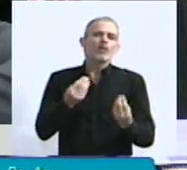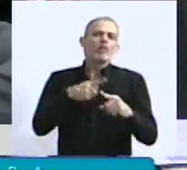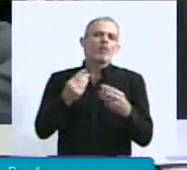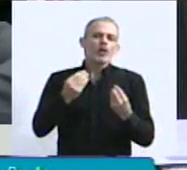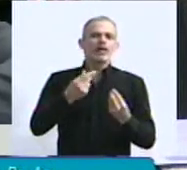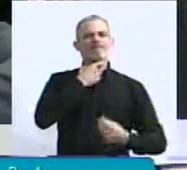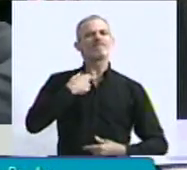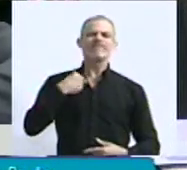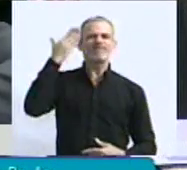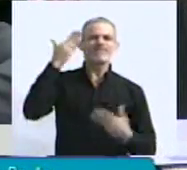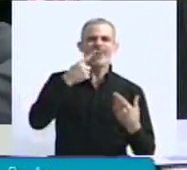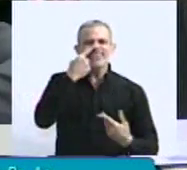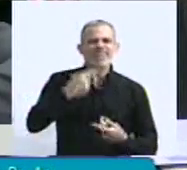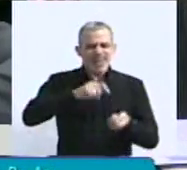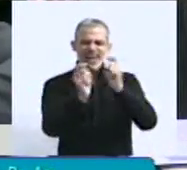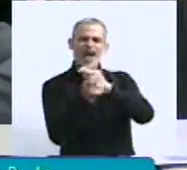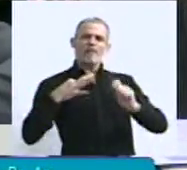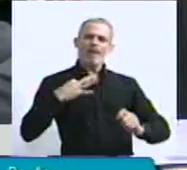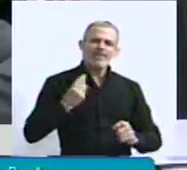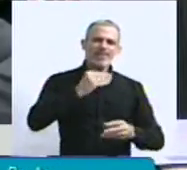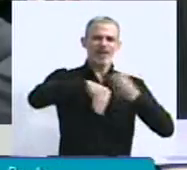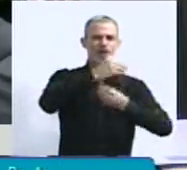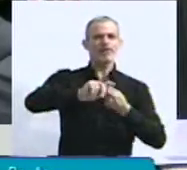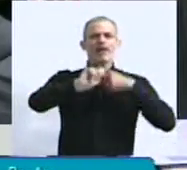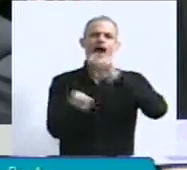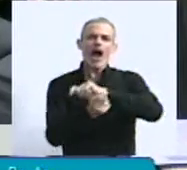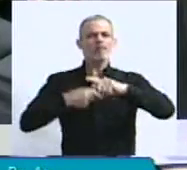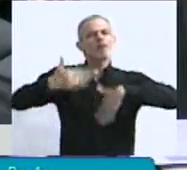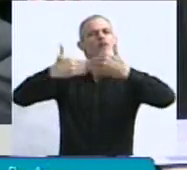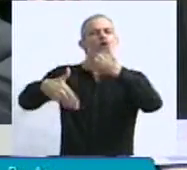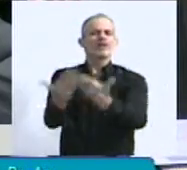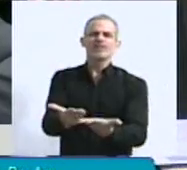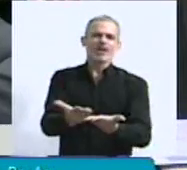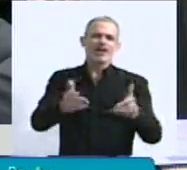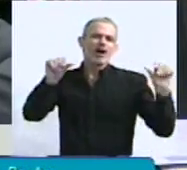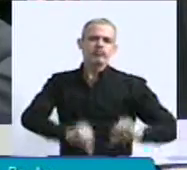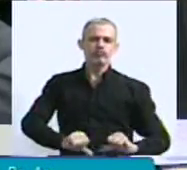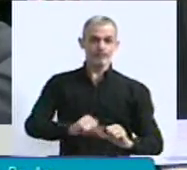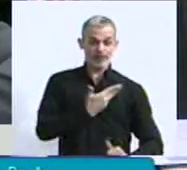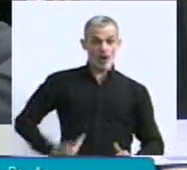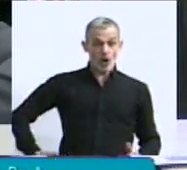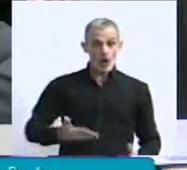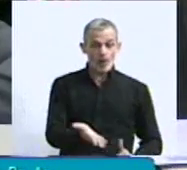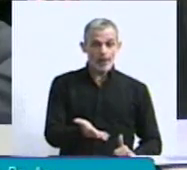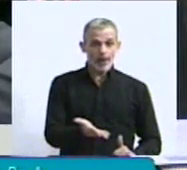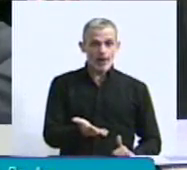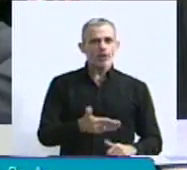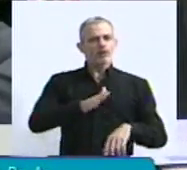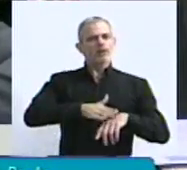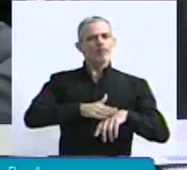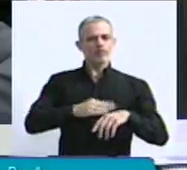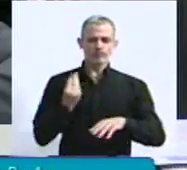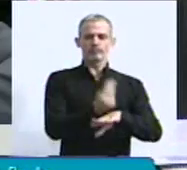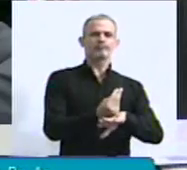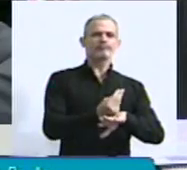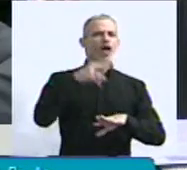de transformar su propia vida, su familia, de progresar. El gobierno que se hace cargo en el